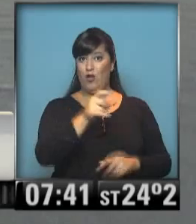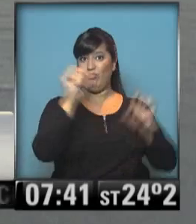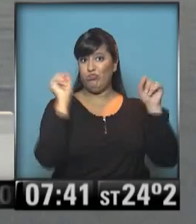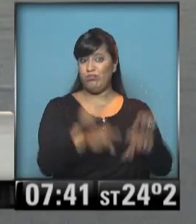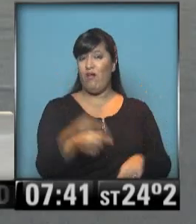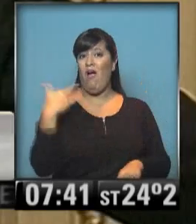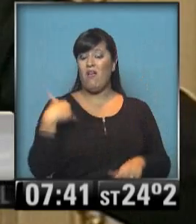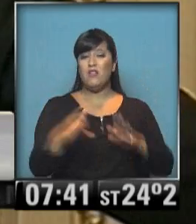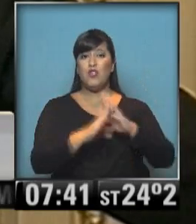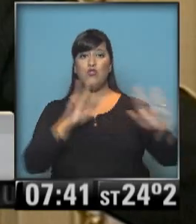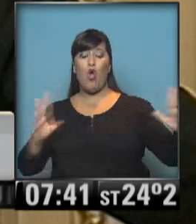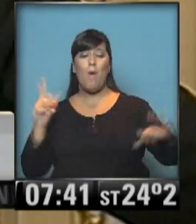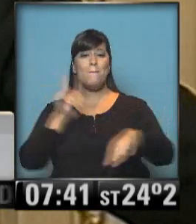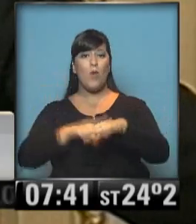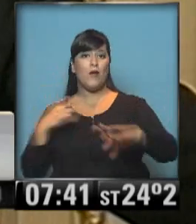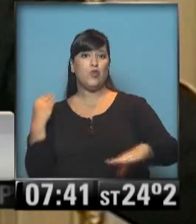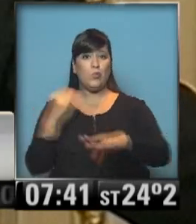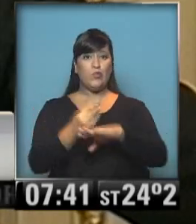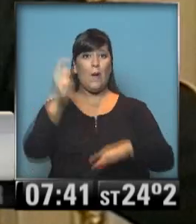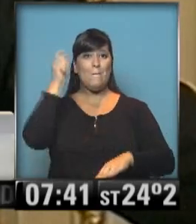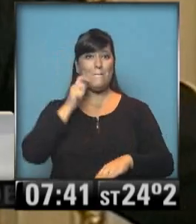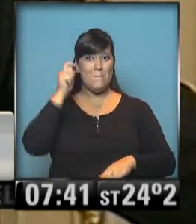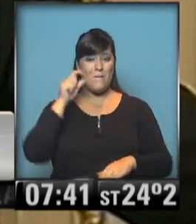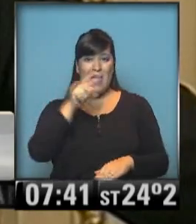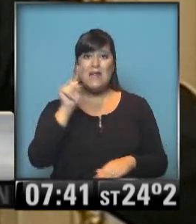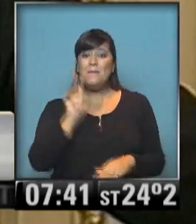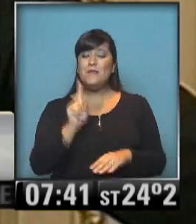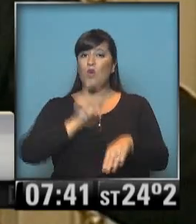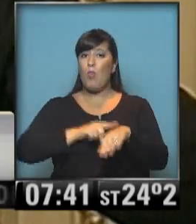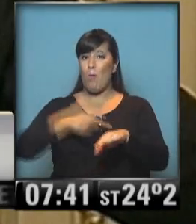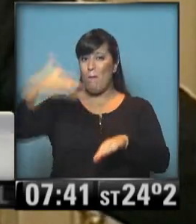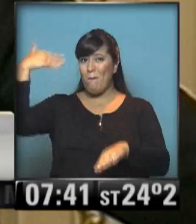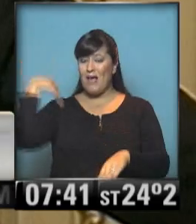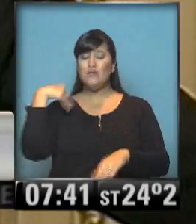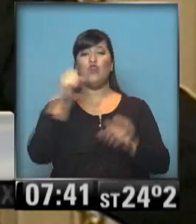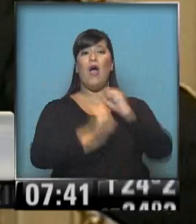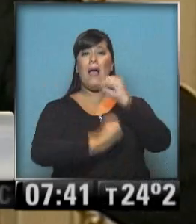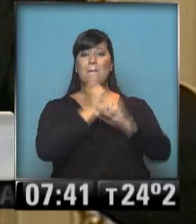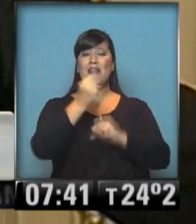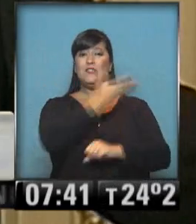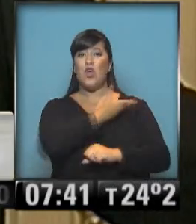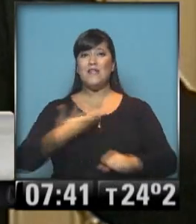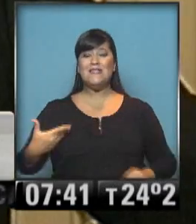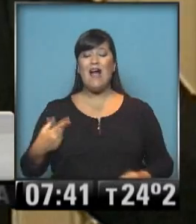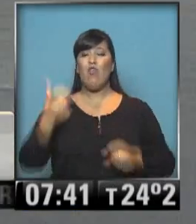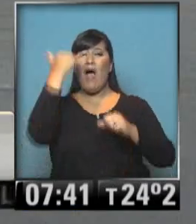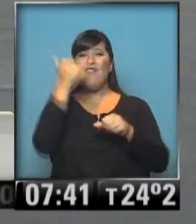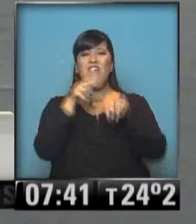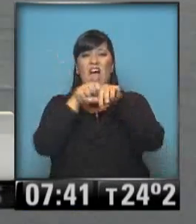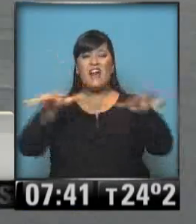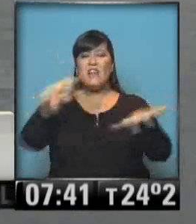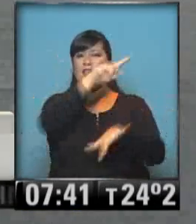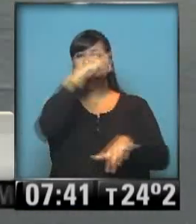durante la presidencia de Carlos menem en ese momento la empresa Estatal tenía una red Nacional de alrededor